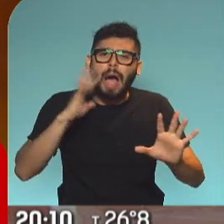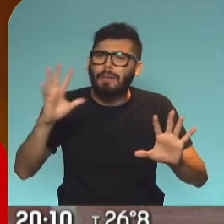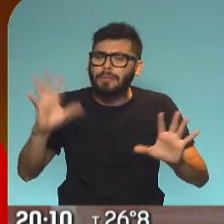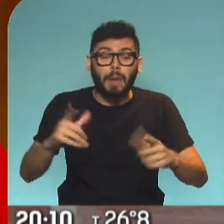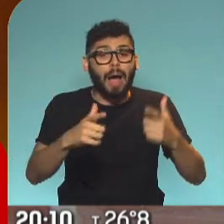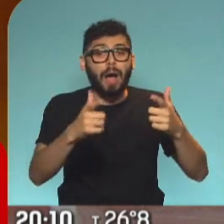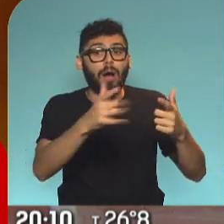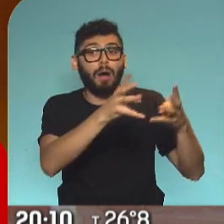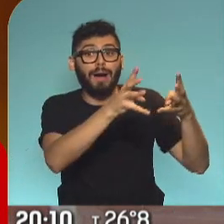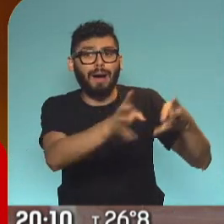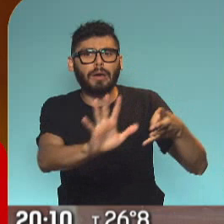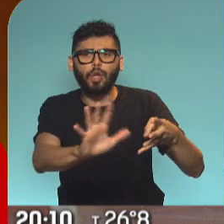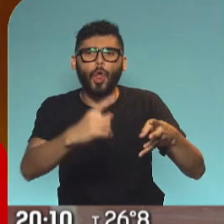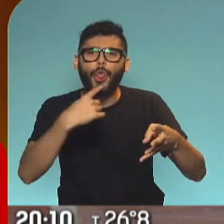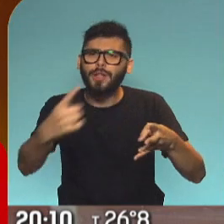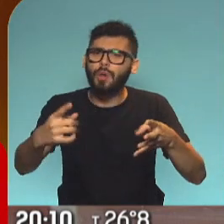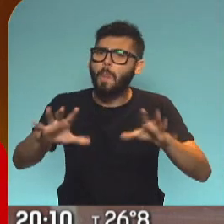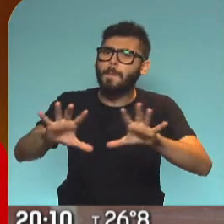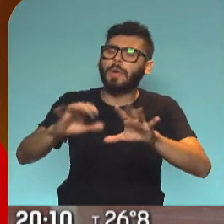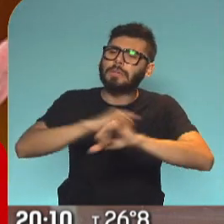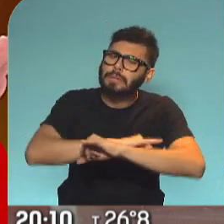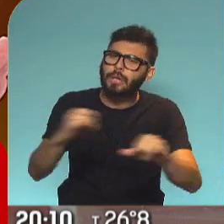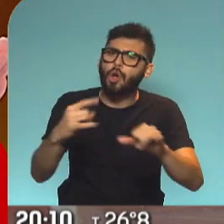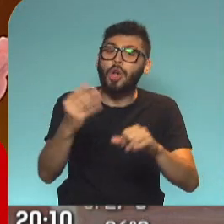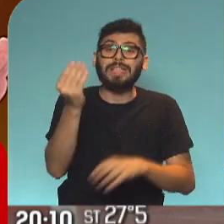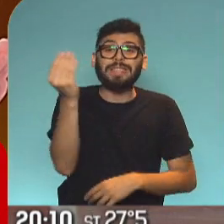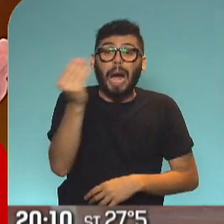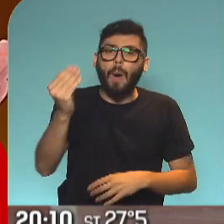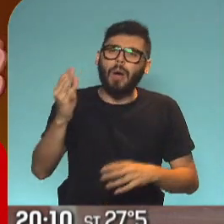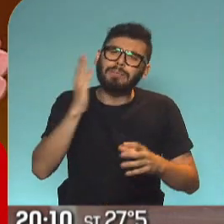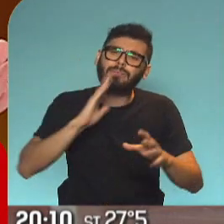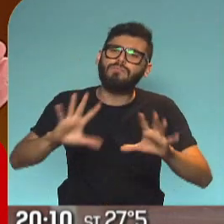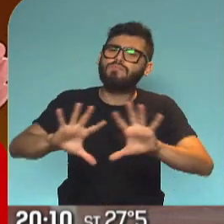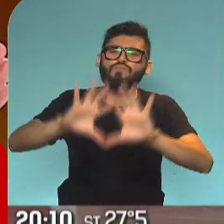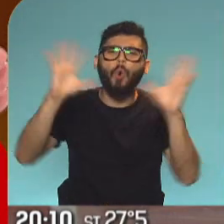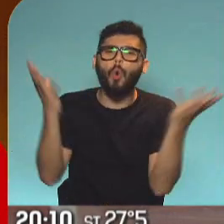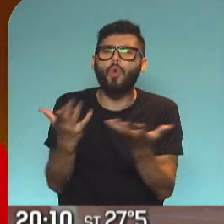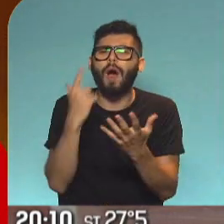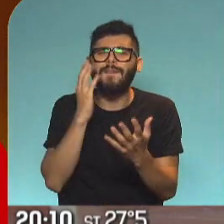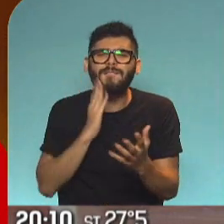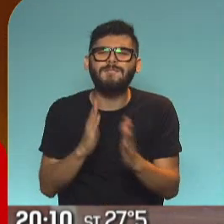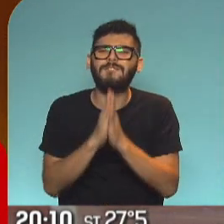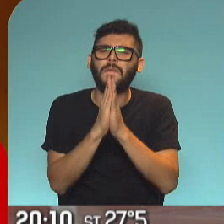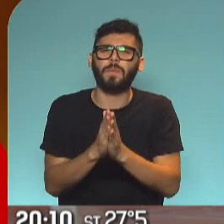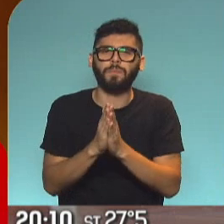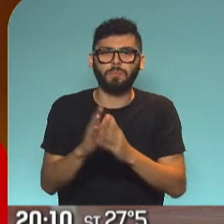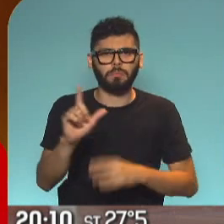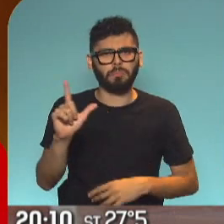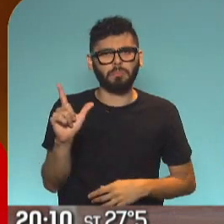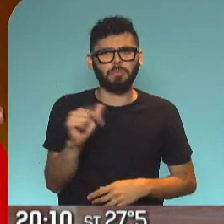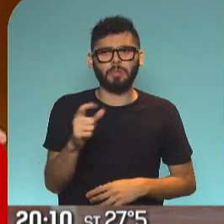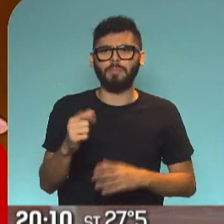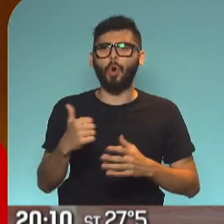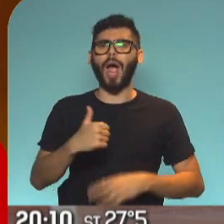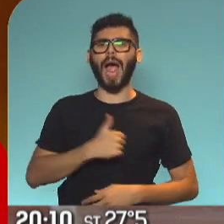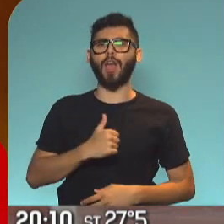Siria, una jornada mundial de oración un día sábado. Siempre me llamó la atención, siendo él el jefe de los